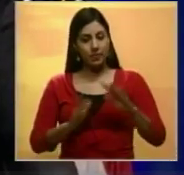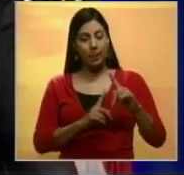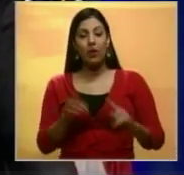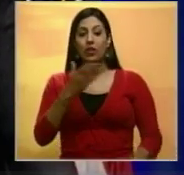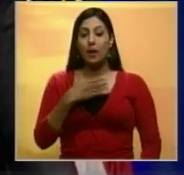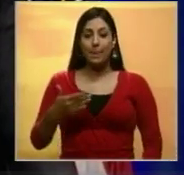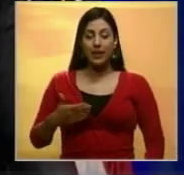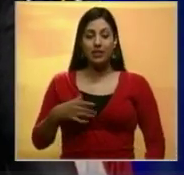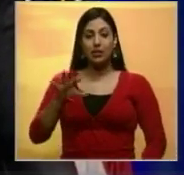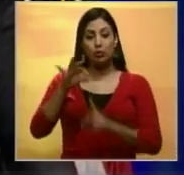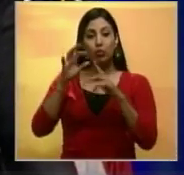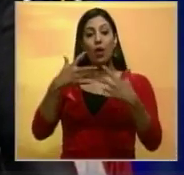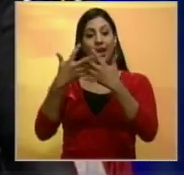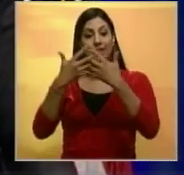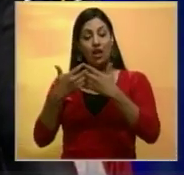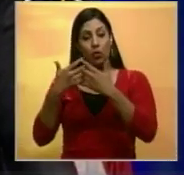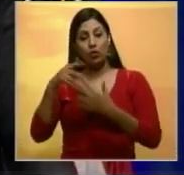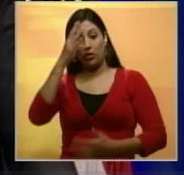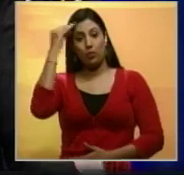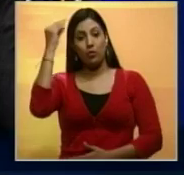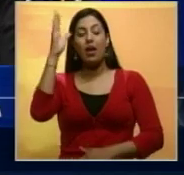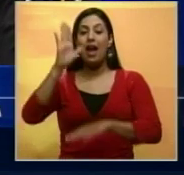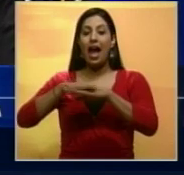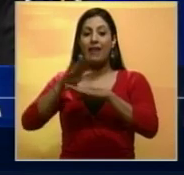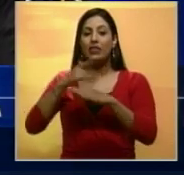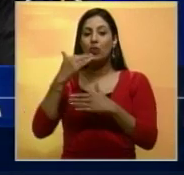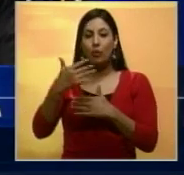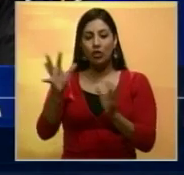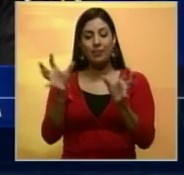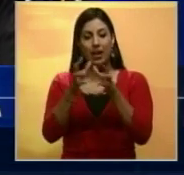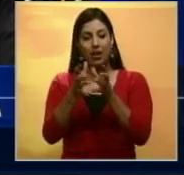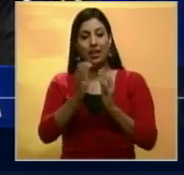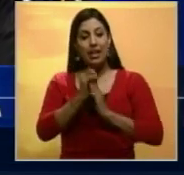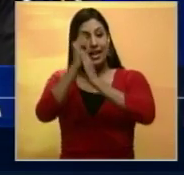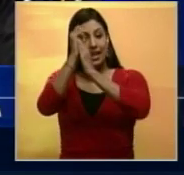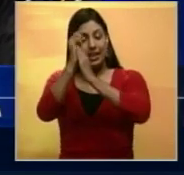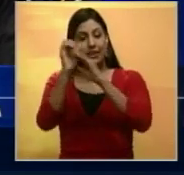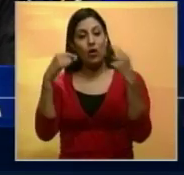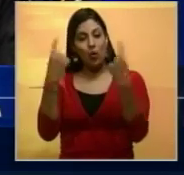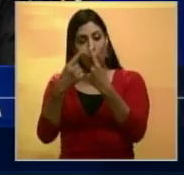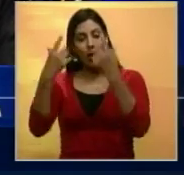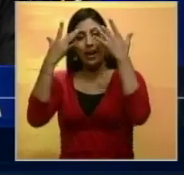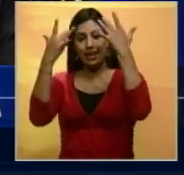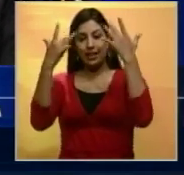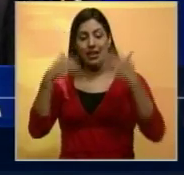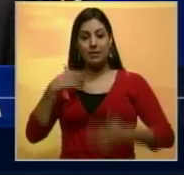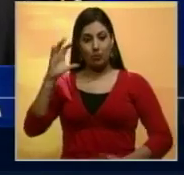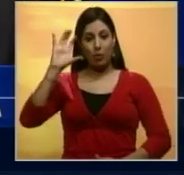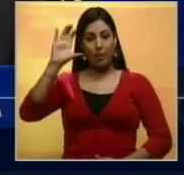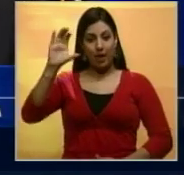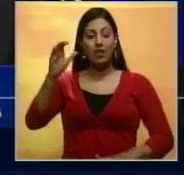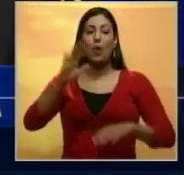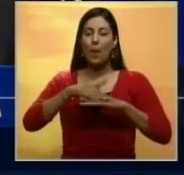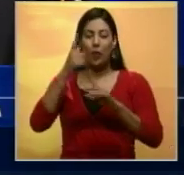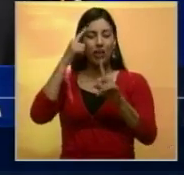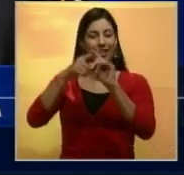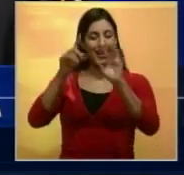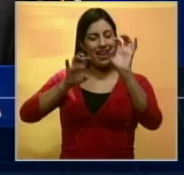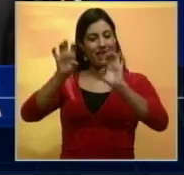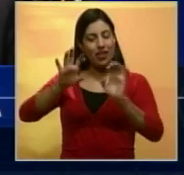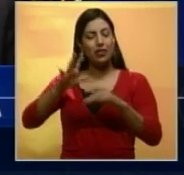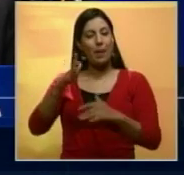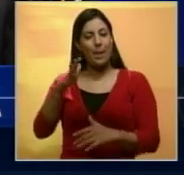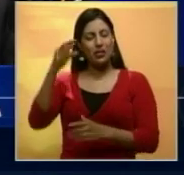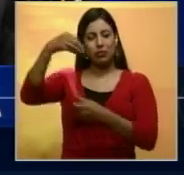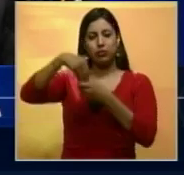El presidente electo de Estados Unidos, Donald Trump, anunció próximas reuniones con líderes de las agencias de inteligencia de su país, esto a fin de analizar la